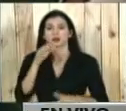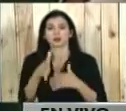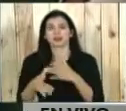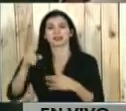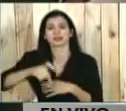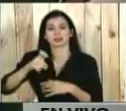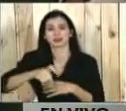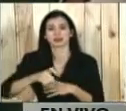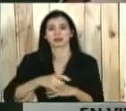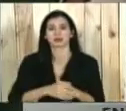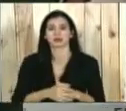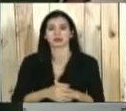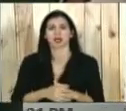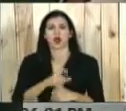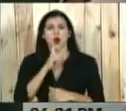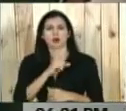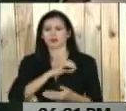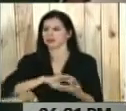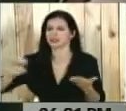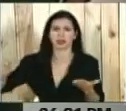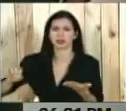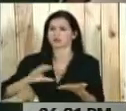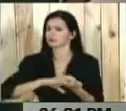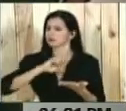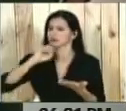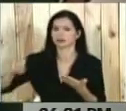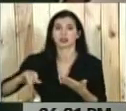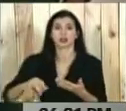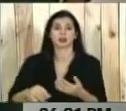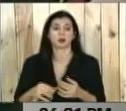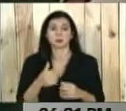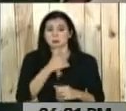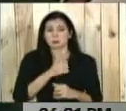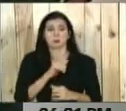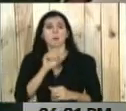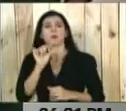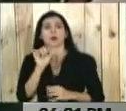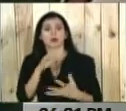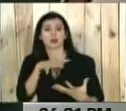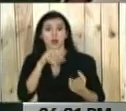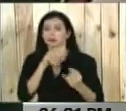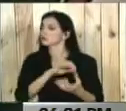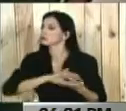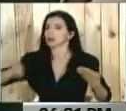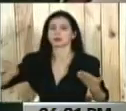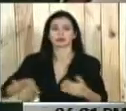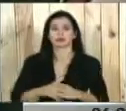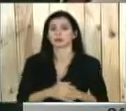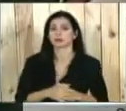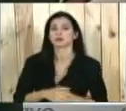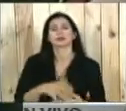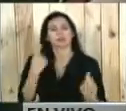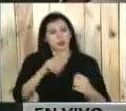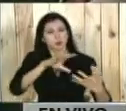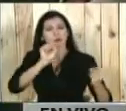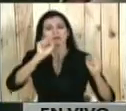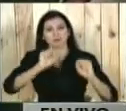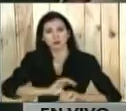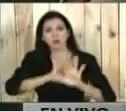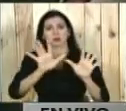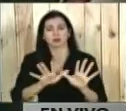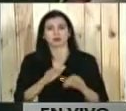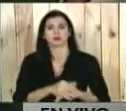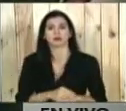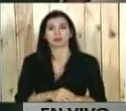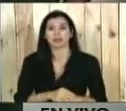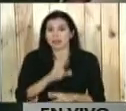necesidad de desarmar el odio y desarmar la intolerancia y construir bases de respeto, cada